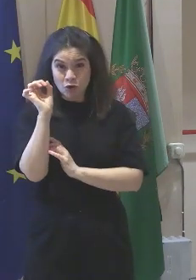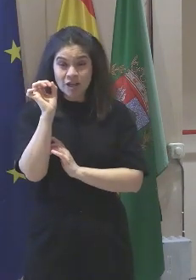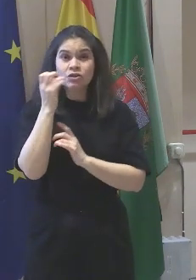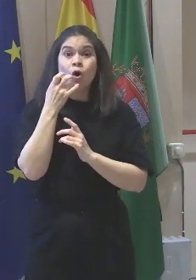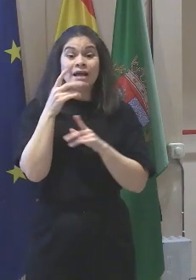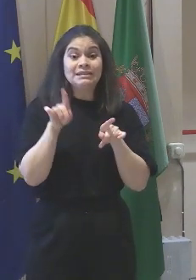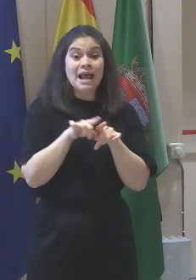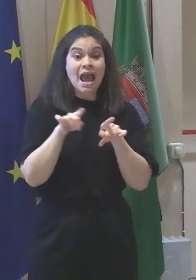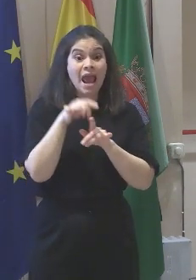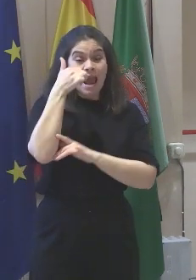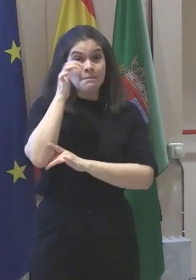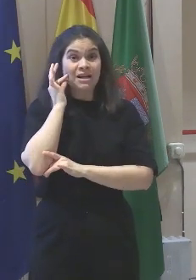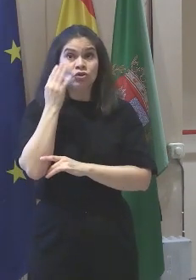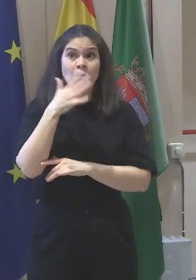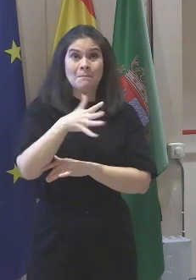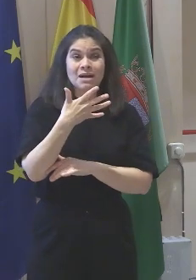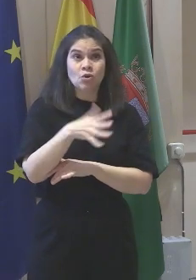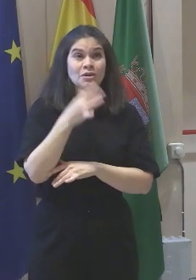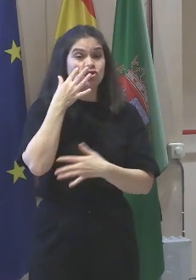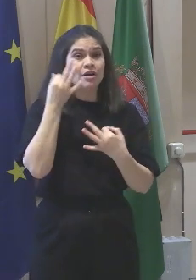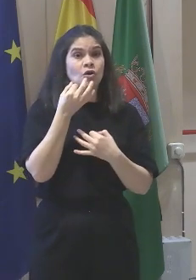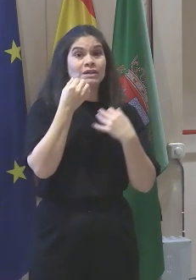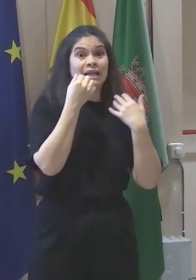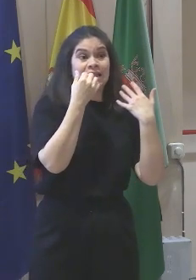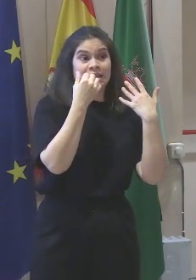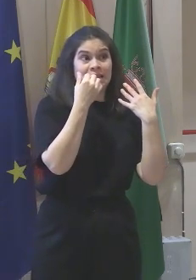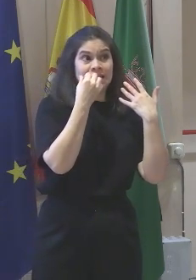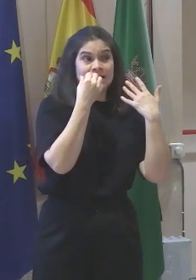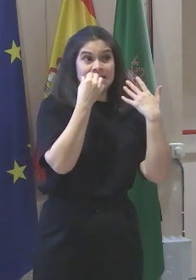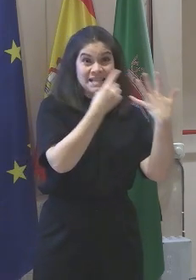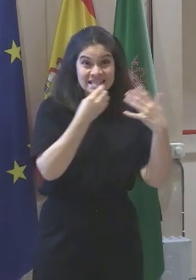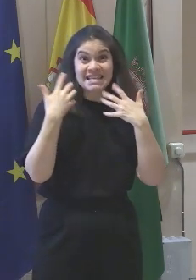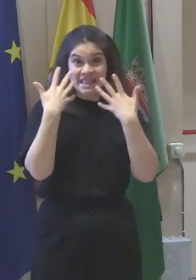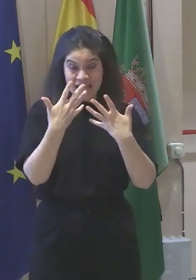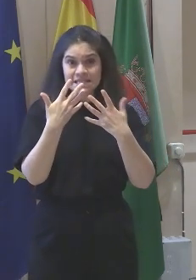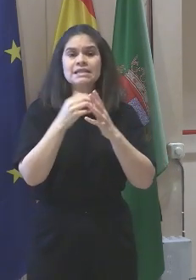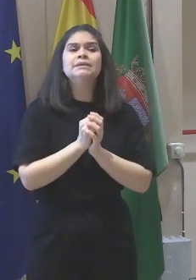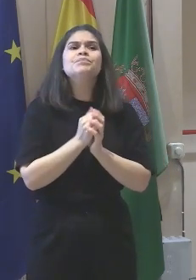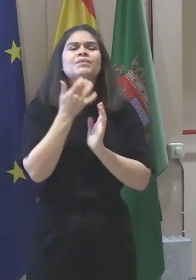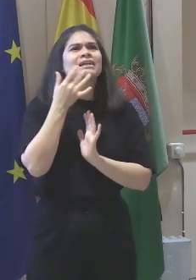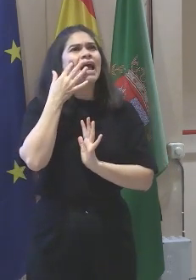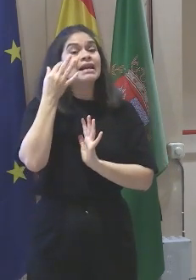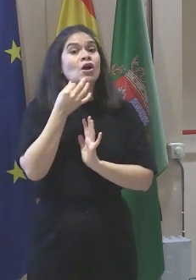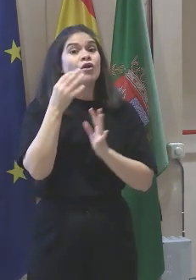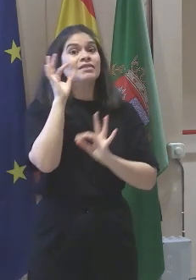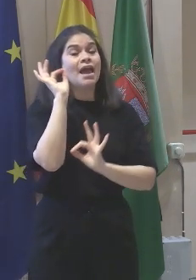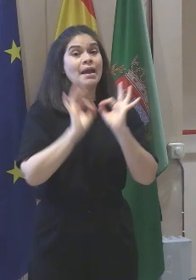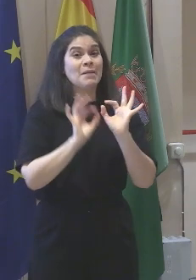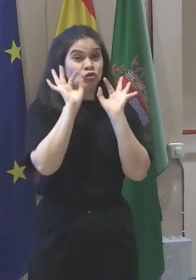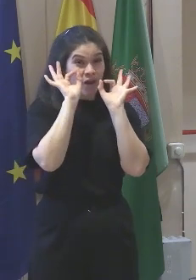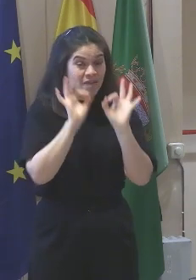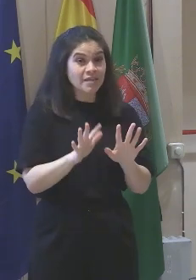entre hermanos se considera que el riesgo está entre el 6 y el 10%, y el riesgo entre gemelos idénticos,